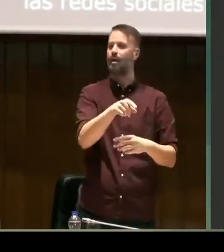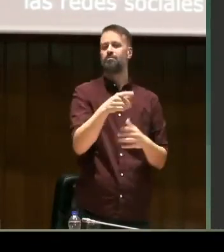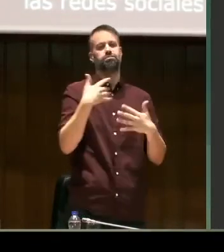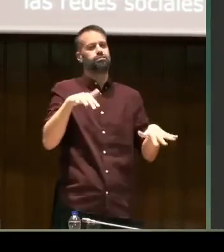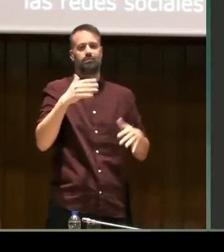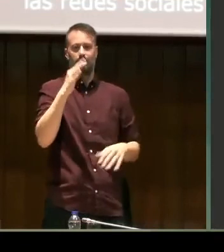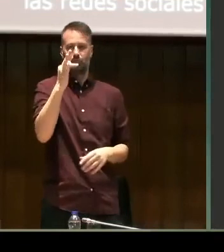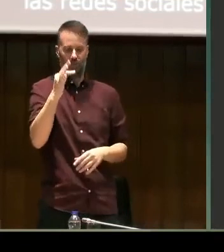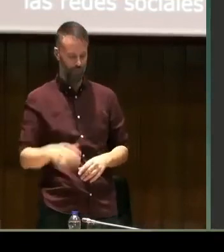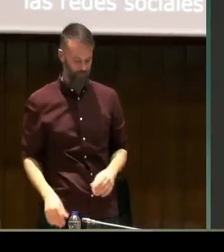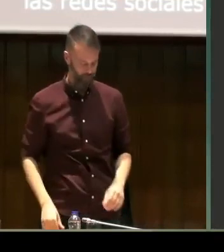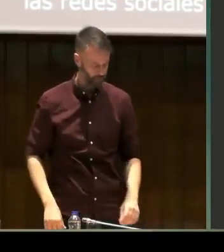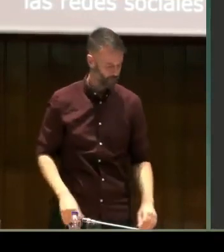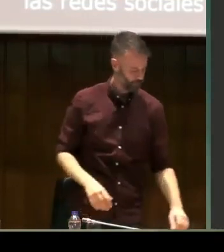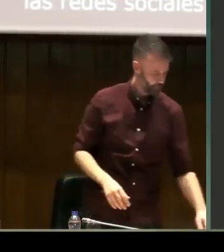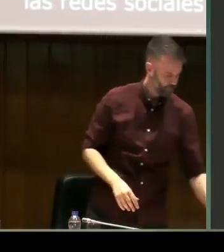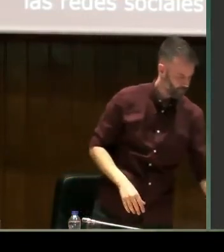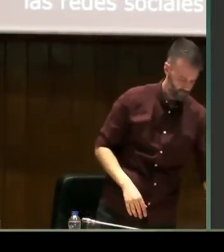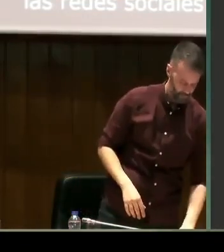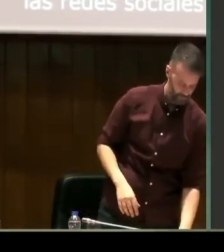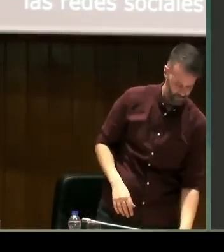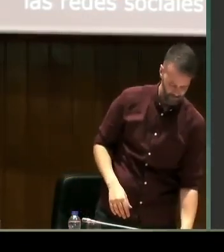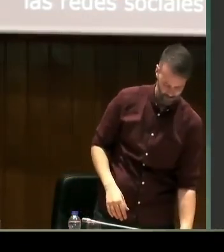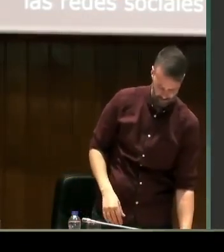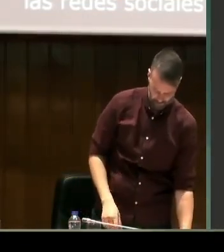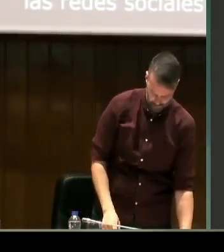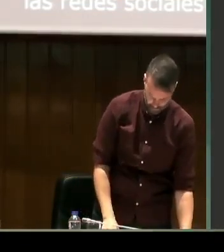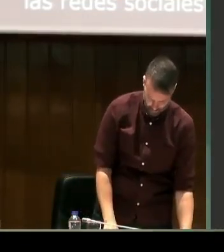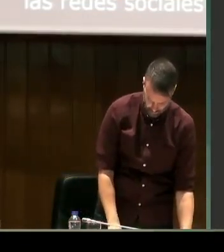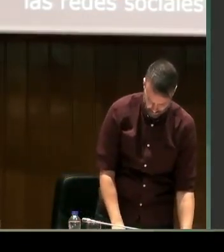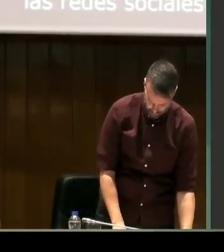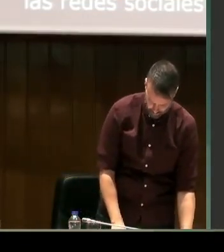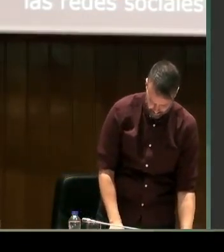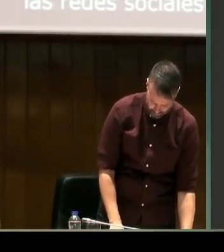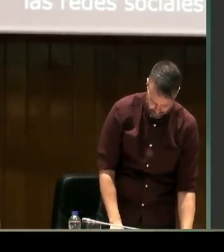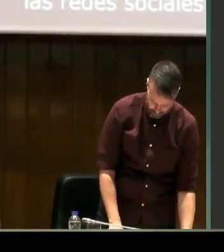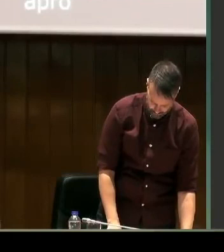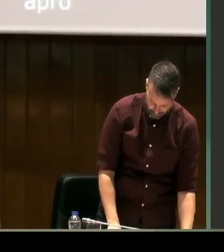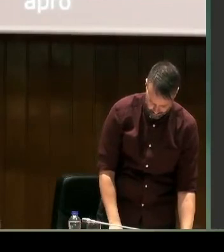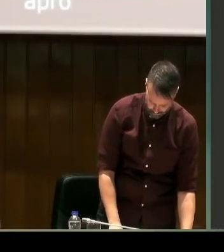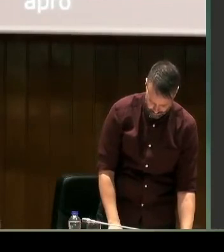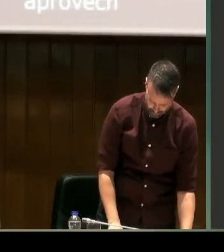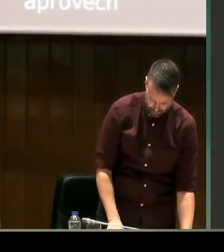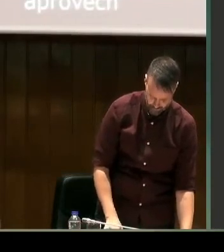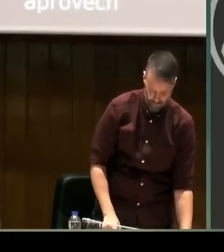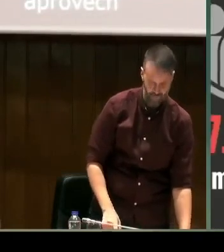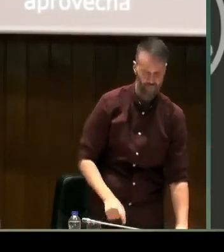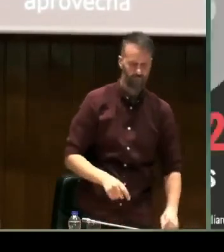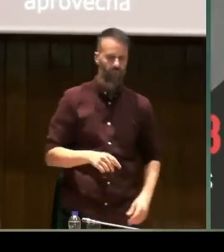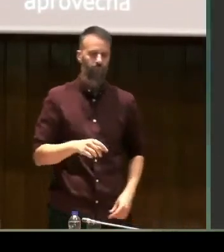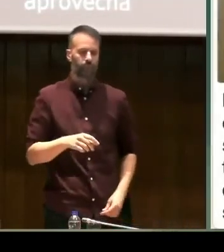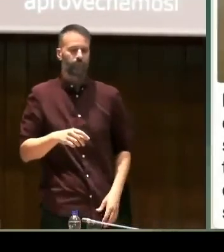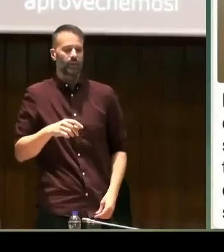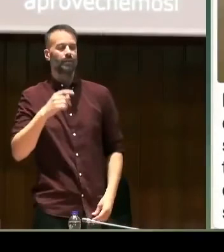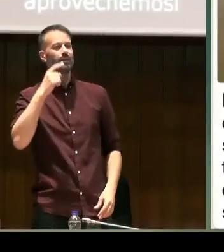Y además vamos a dar la oportunidad de que todo el mundo, en cualquier parte del planeta, pueda acceder a estas nuevas tecnologías y a